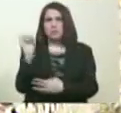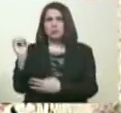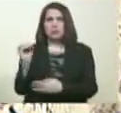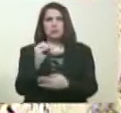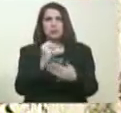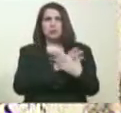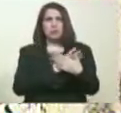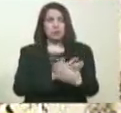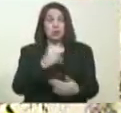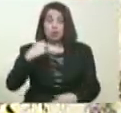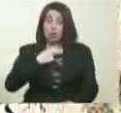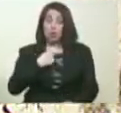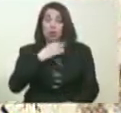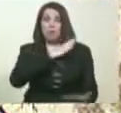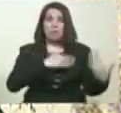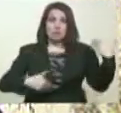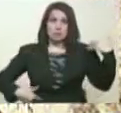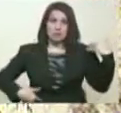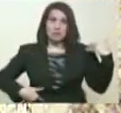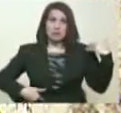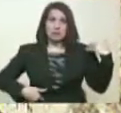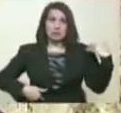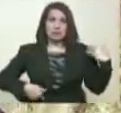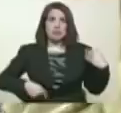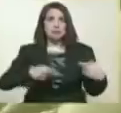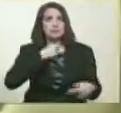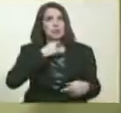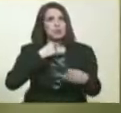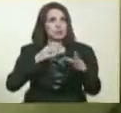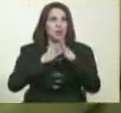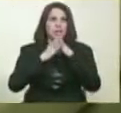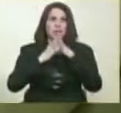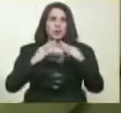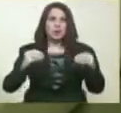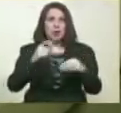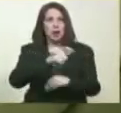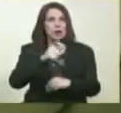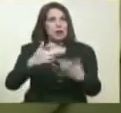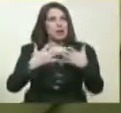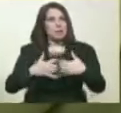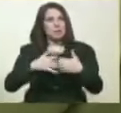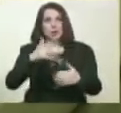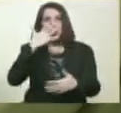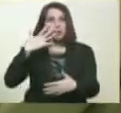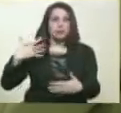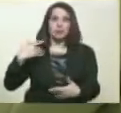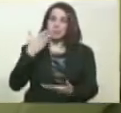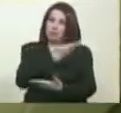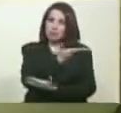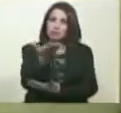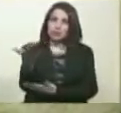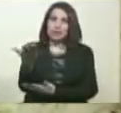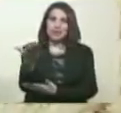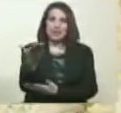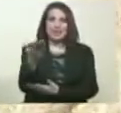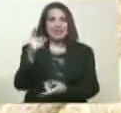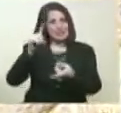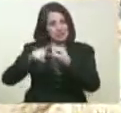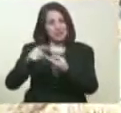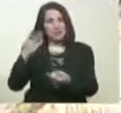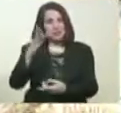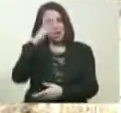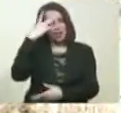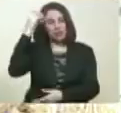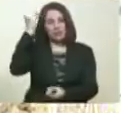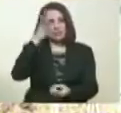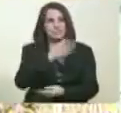Yo soy la presidenta de la compañía. Excelente. Y me gusta mucho toda la gestión y estoy orgullosa de usted y de mi primera gracias. Dama. Que Dios la